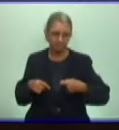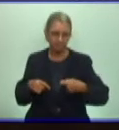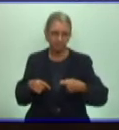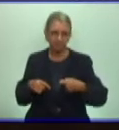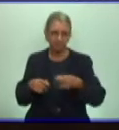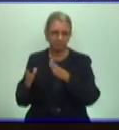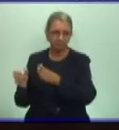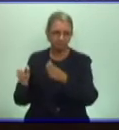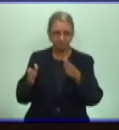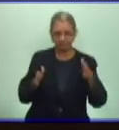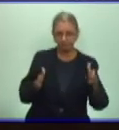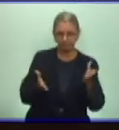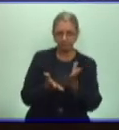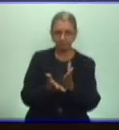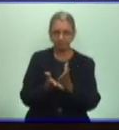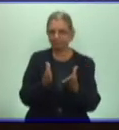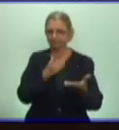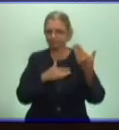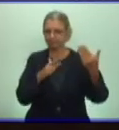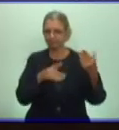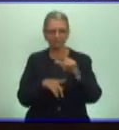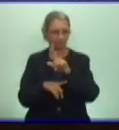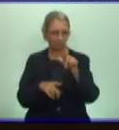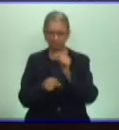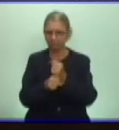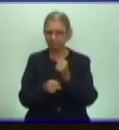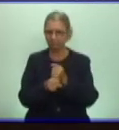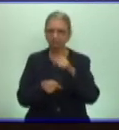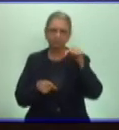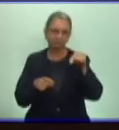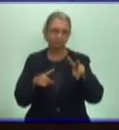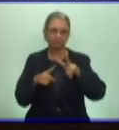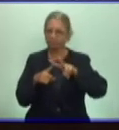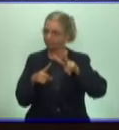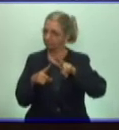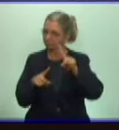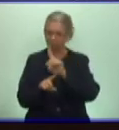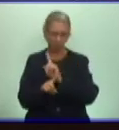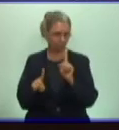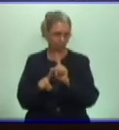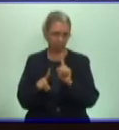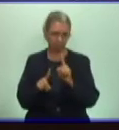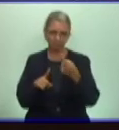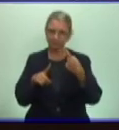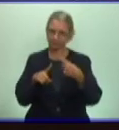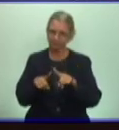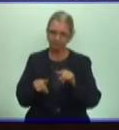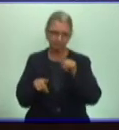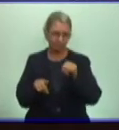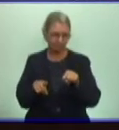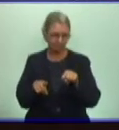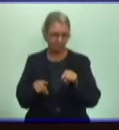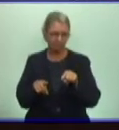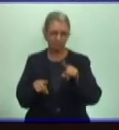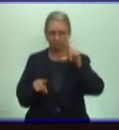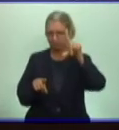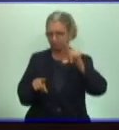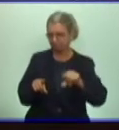partir de los estudios realizados, no trabajarlos por esta vía. Pero esto no pone en desventaja al escolar